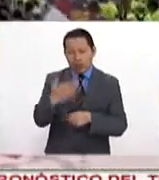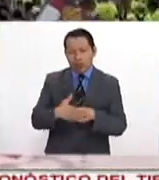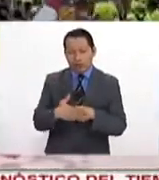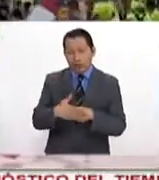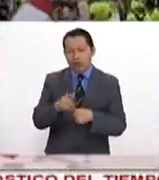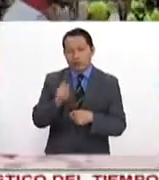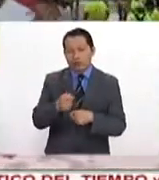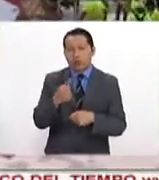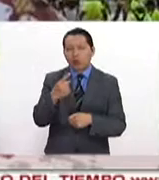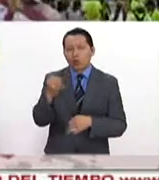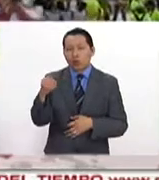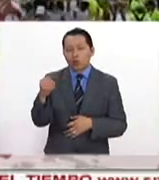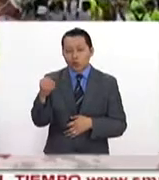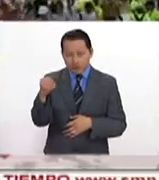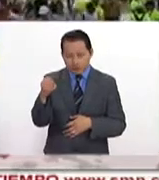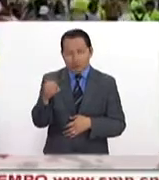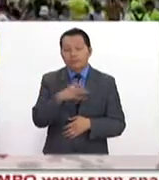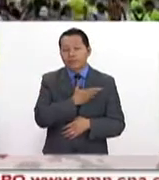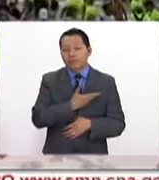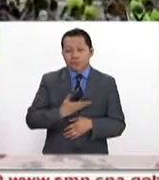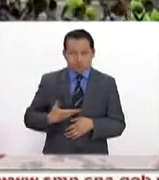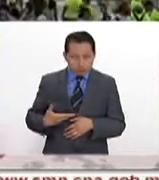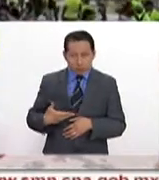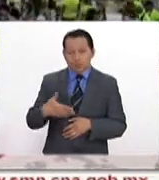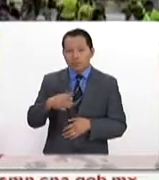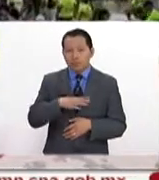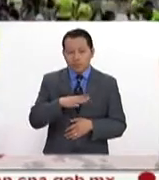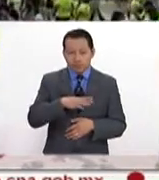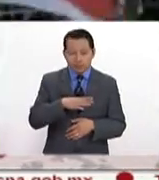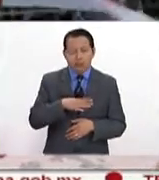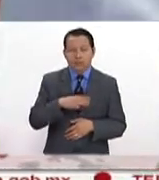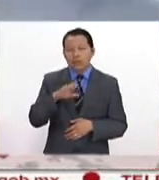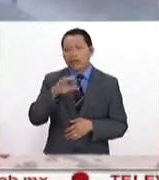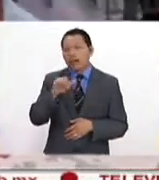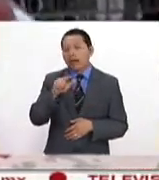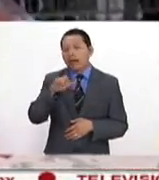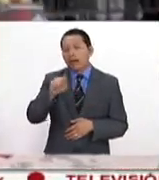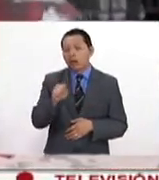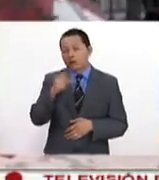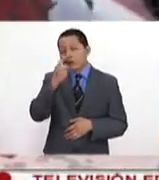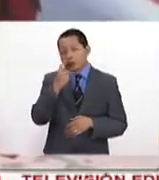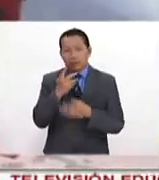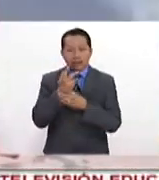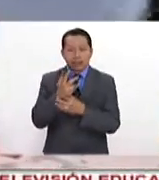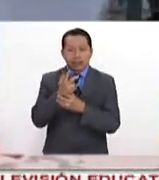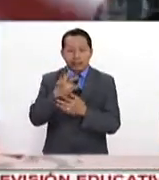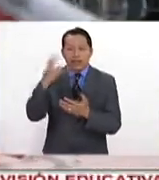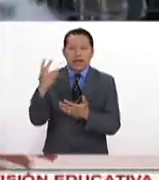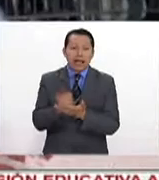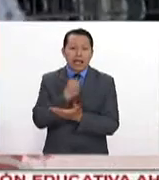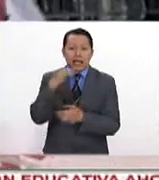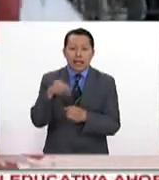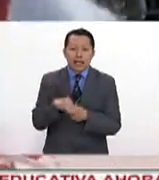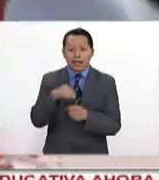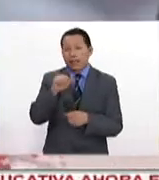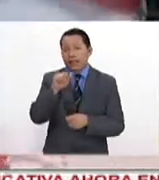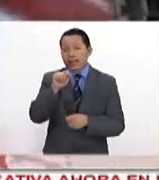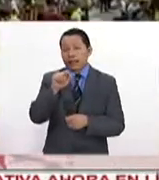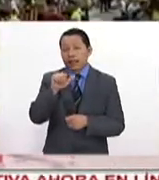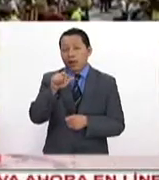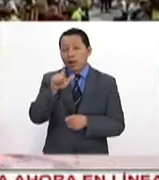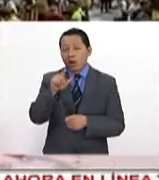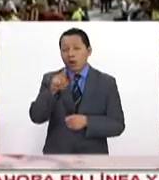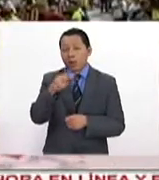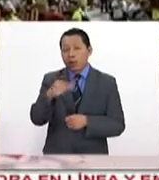próximo 1 de octubre. Al respecto, el presidente de la Generalitat, Carlos Puigdemont, dijo que si gana el referendo, Cataluña se habrá